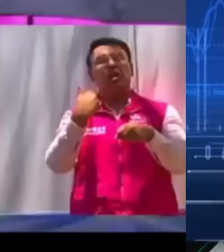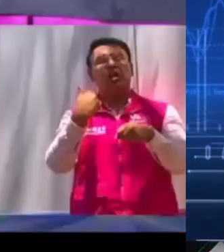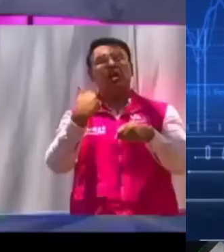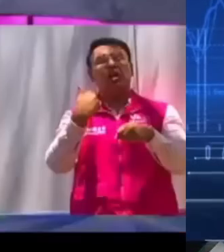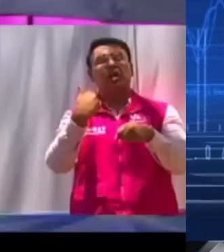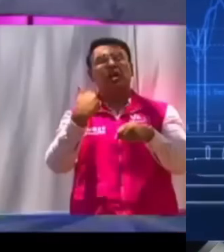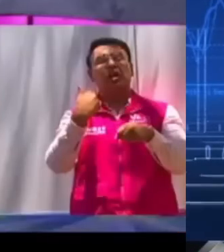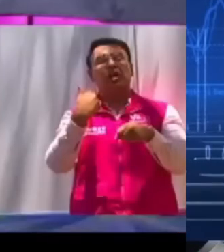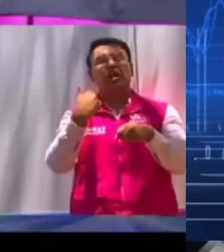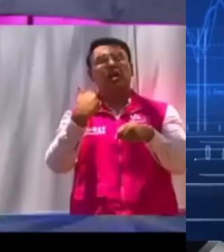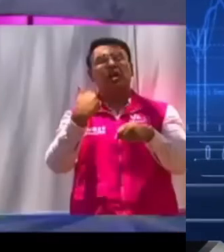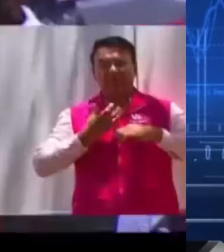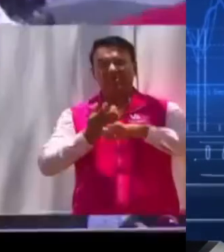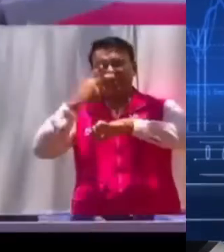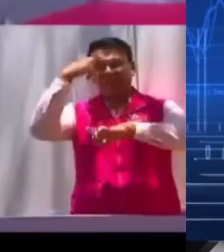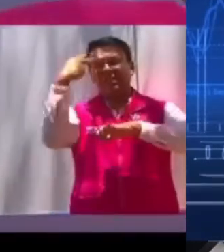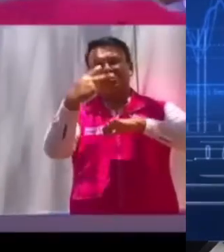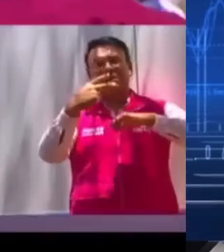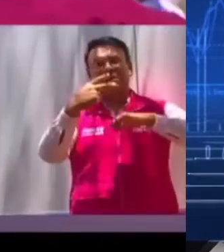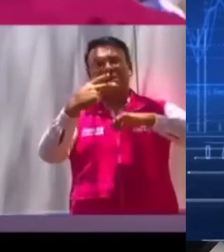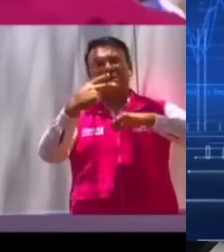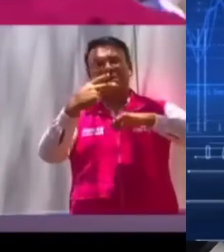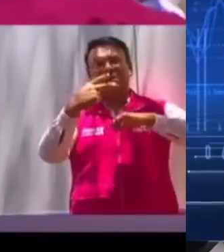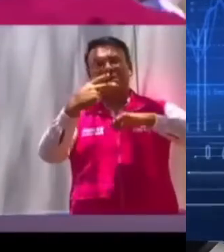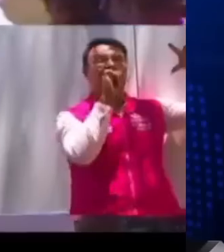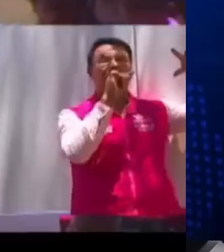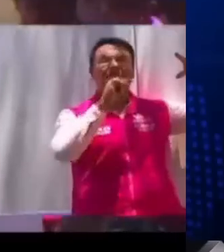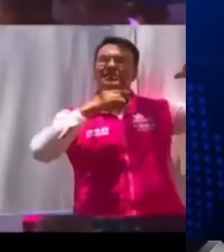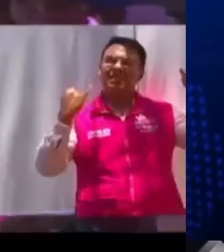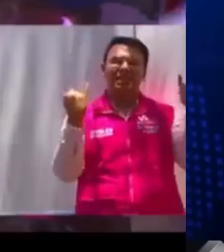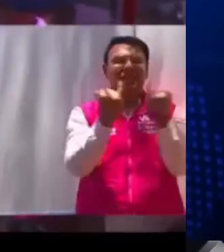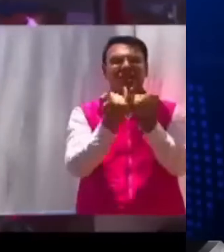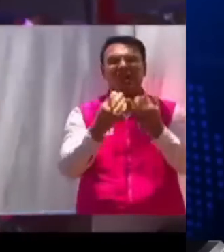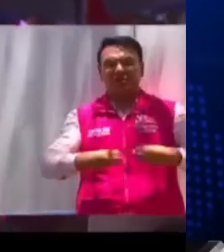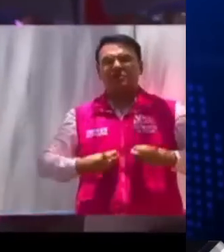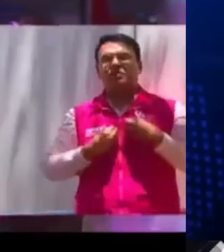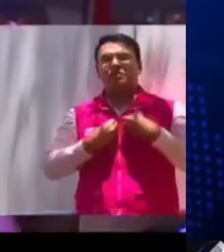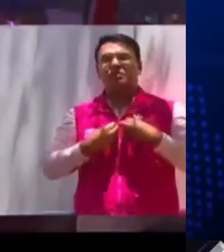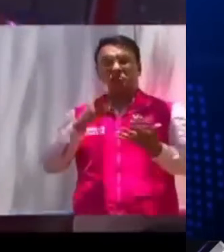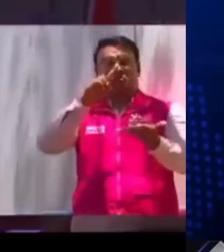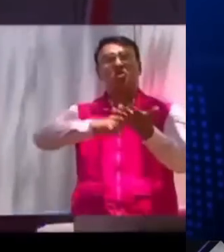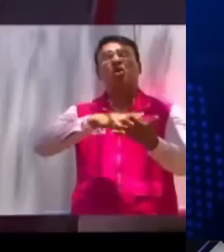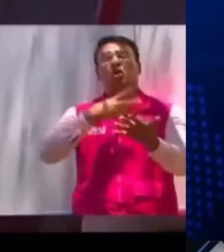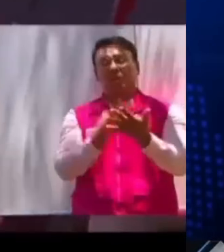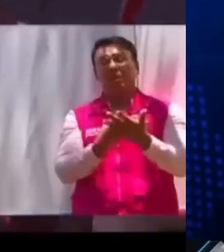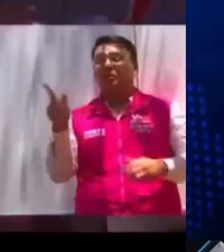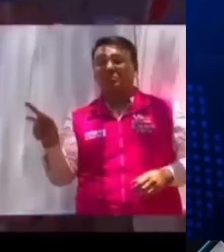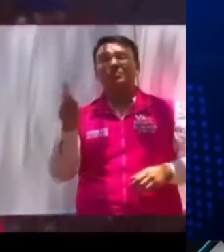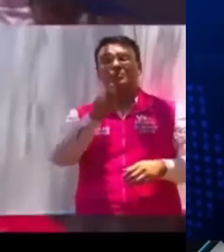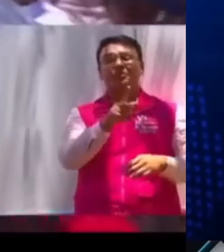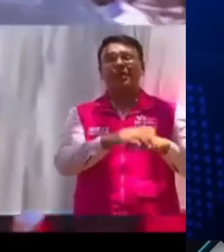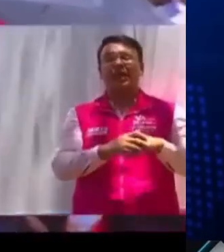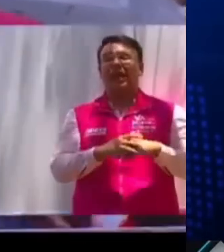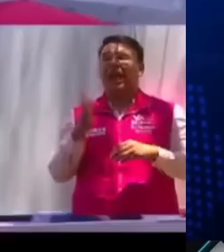dos veces somos mexicanos por Patria y por provincia el futuro de México